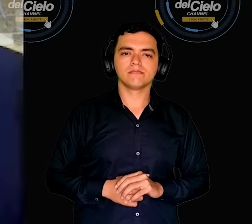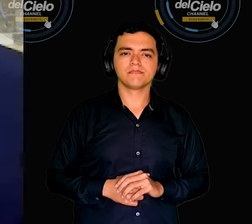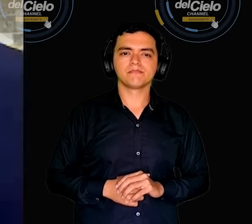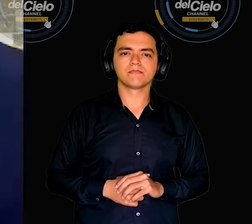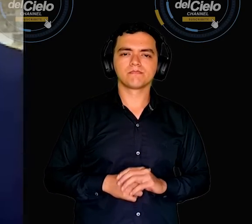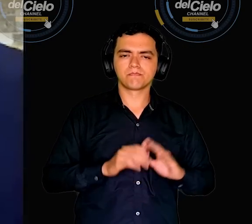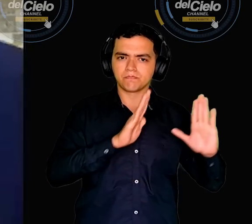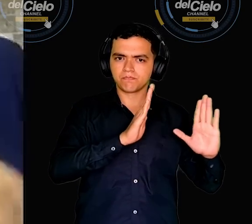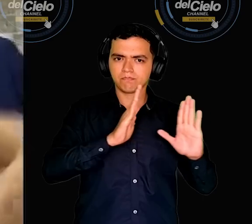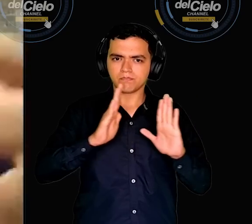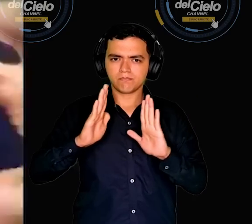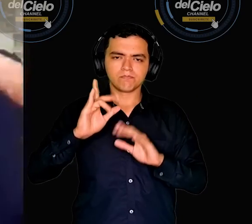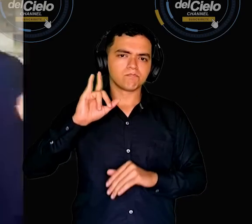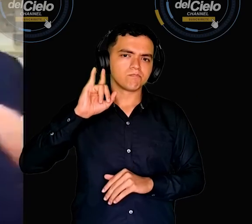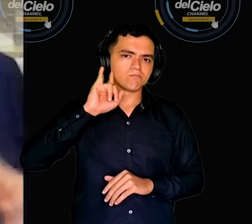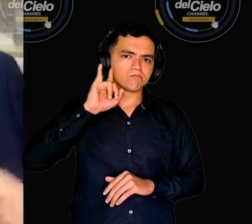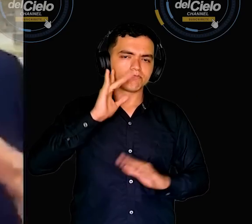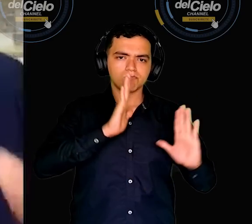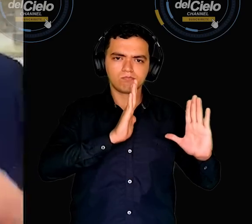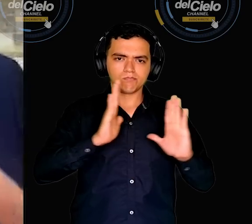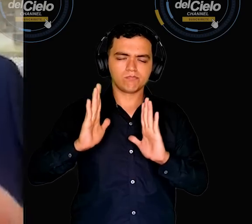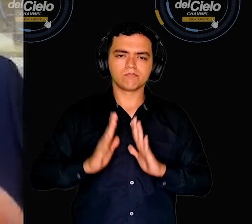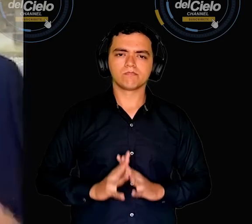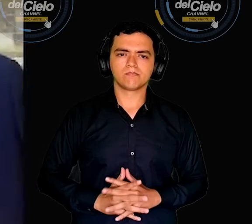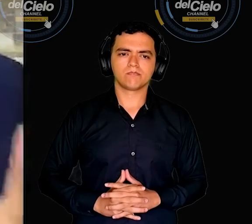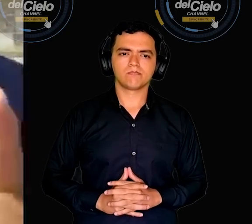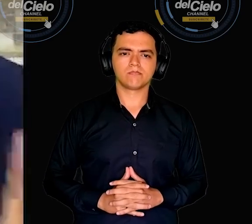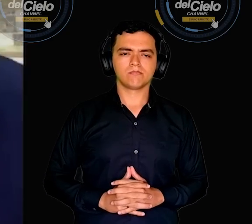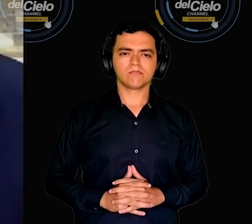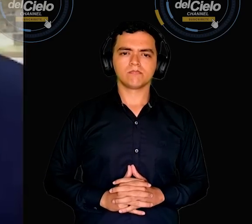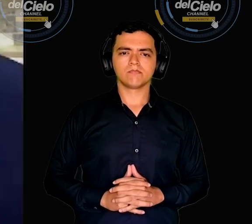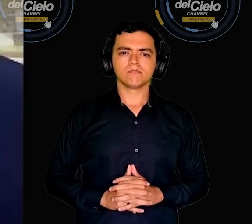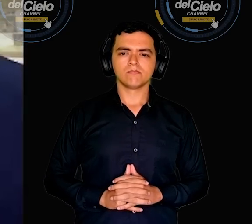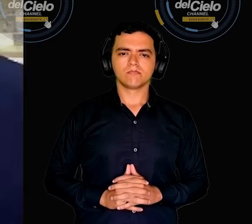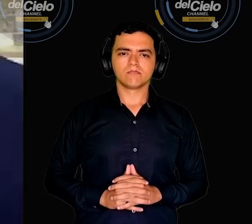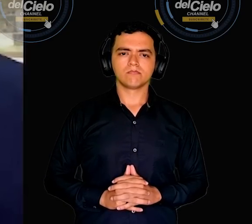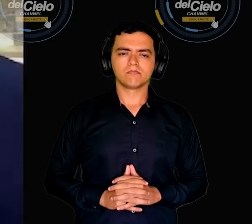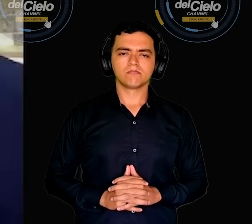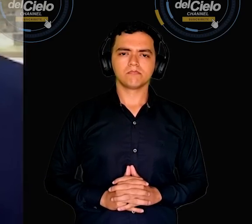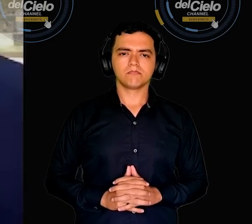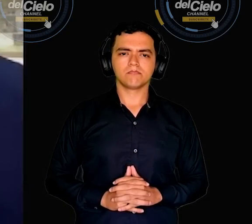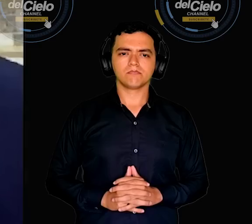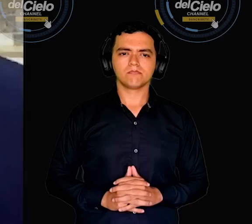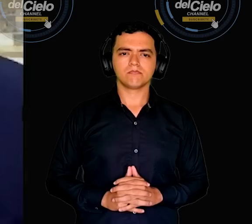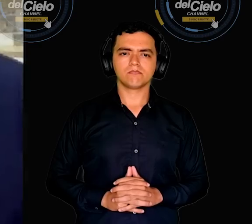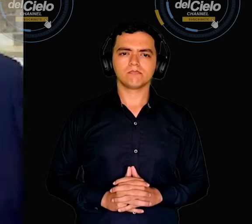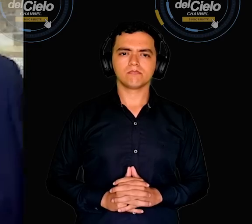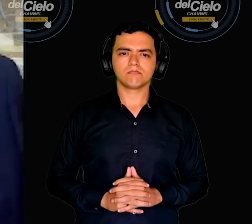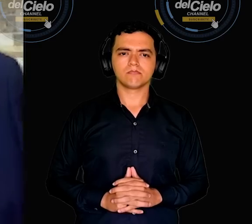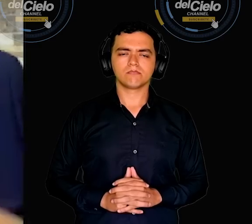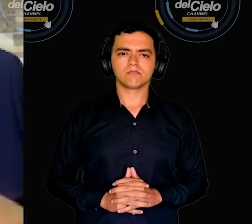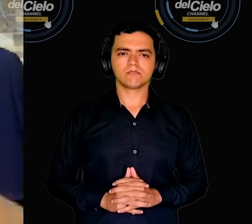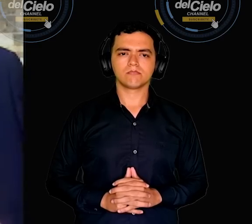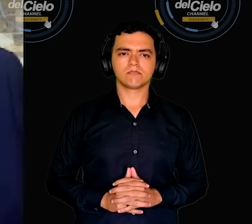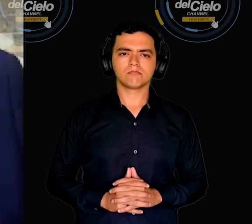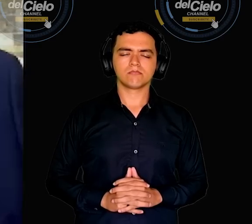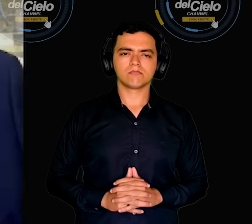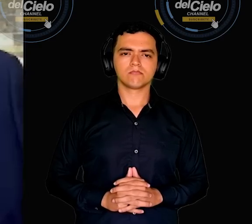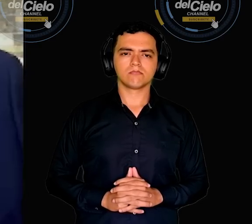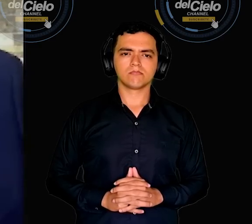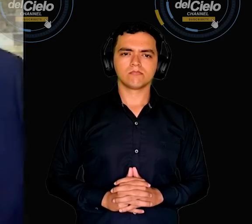adhesión tal a sus principios, que aún muerto su padre, dijeron, nosotros no tomamos eso. Porque nuestro padre Ricardo dijo que